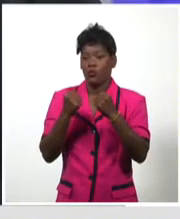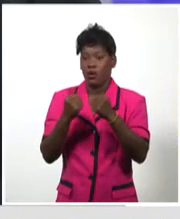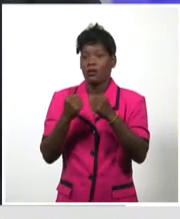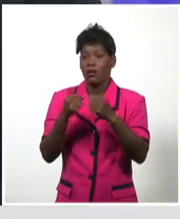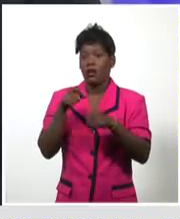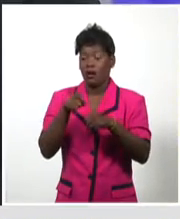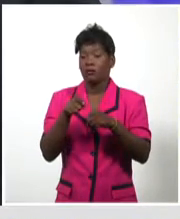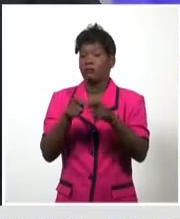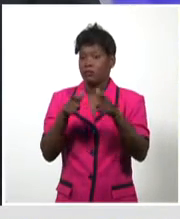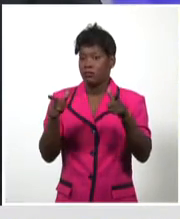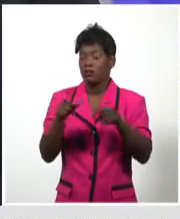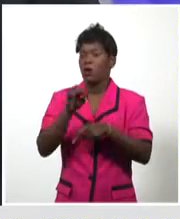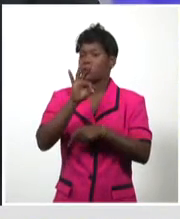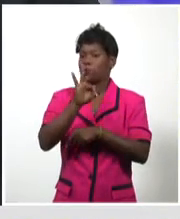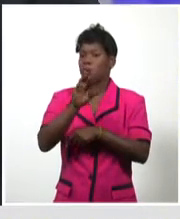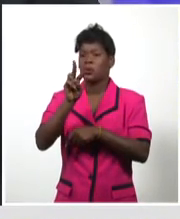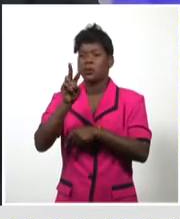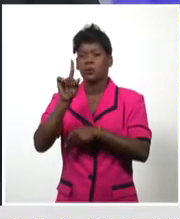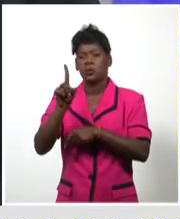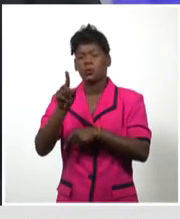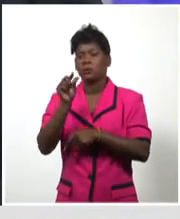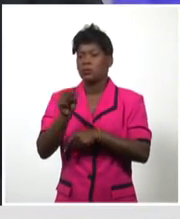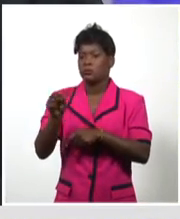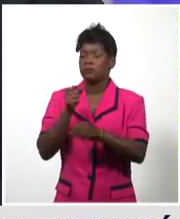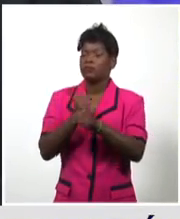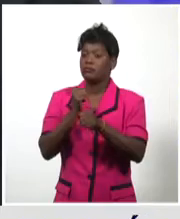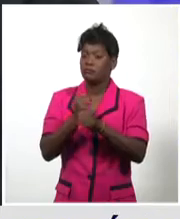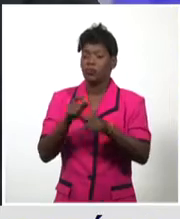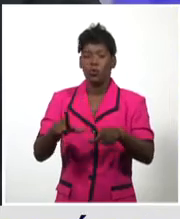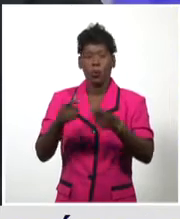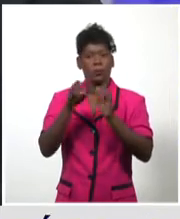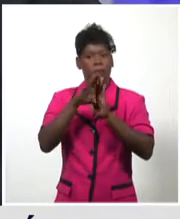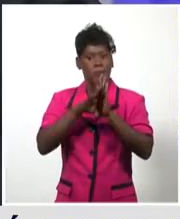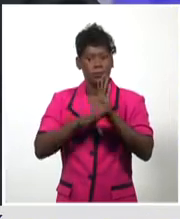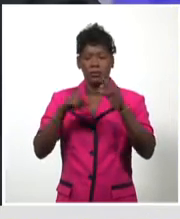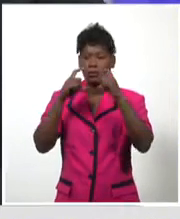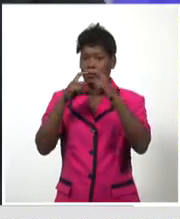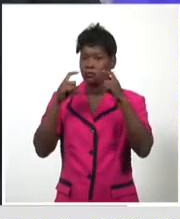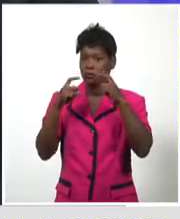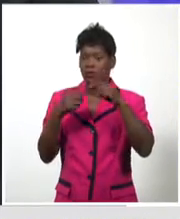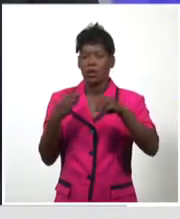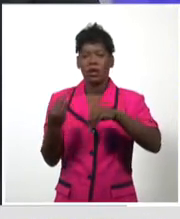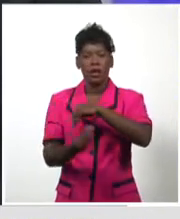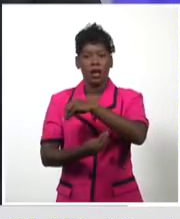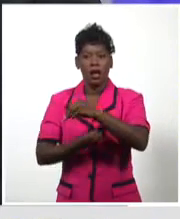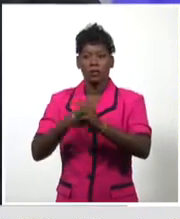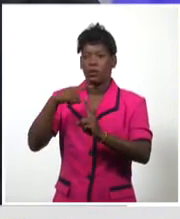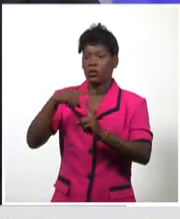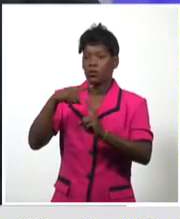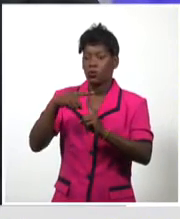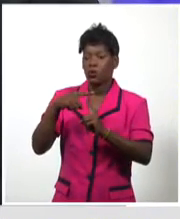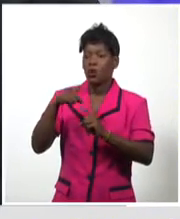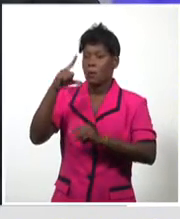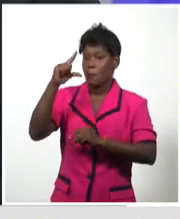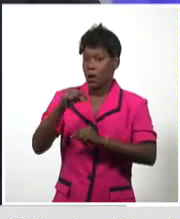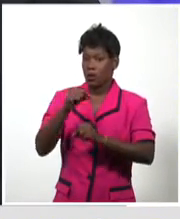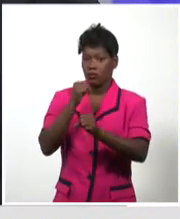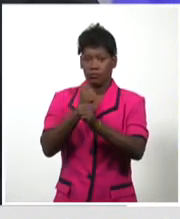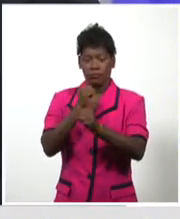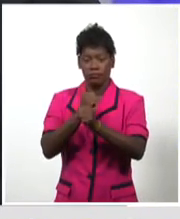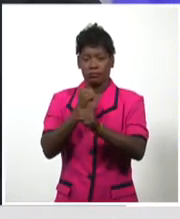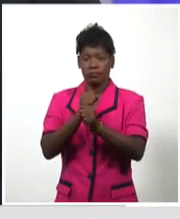nacional, con un grupo de medidas de protección que se han tomado. Como es lógico, los turnos de trabajo han sido de menos personas, se está utilizando las variantes